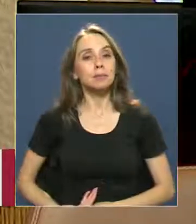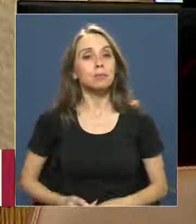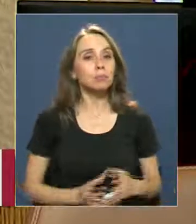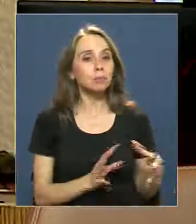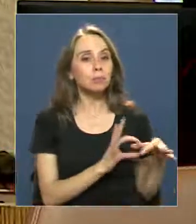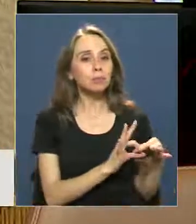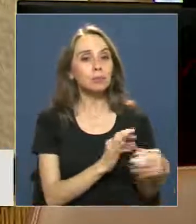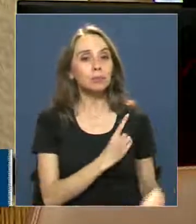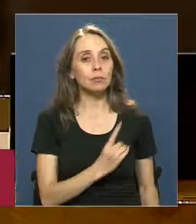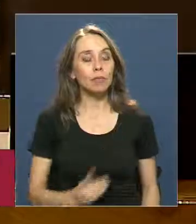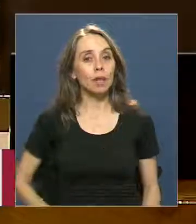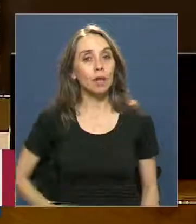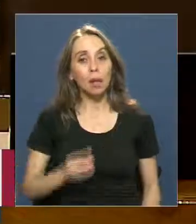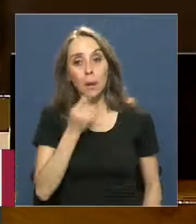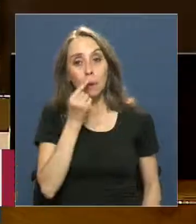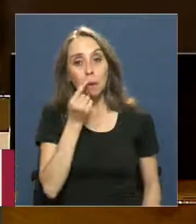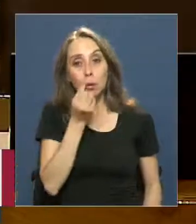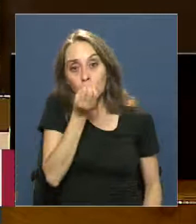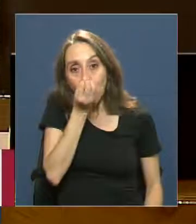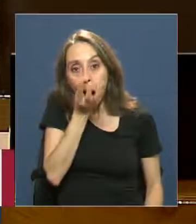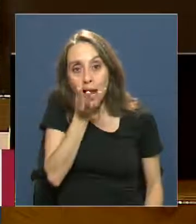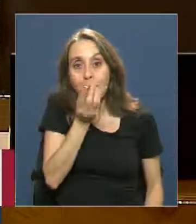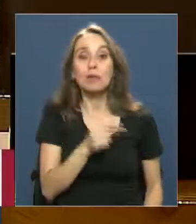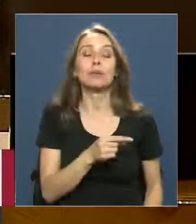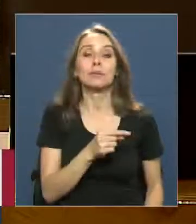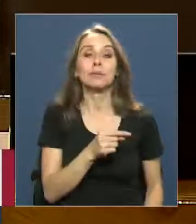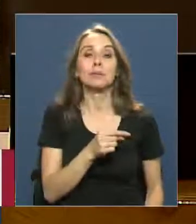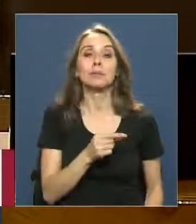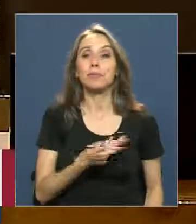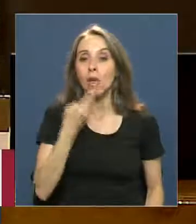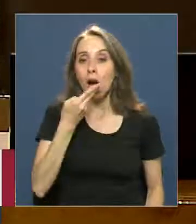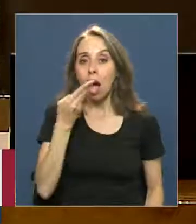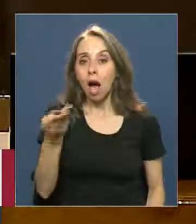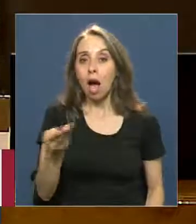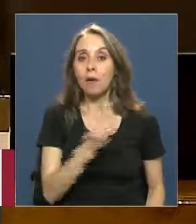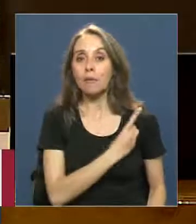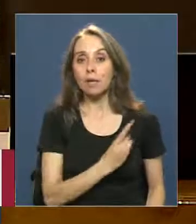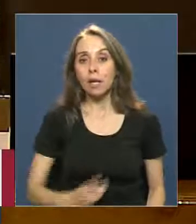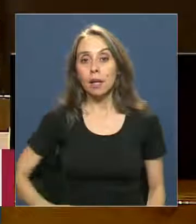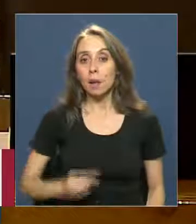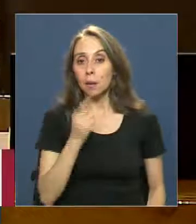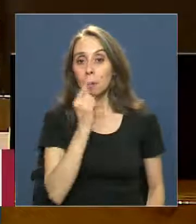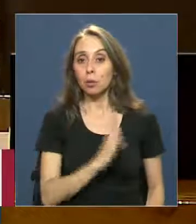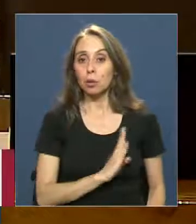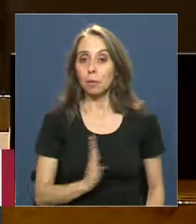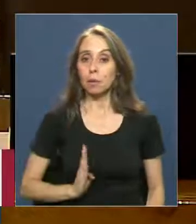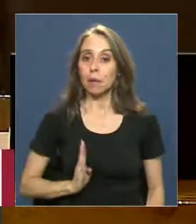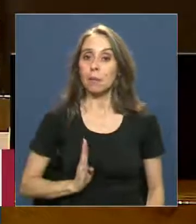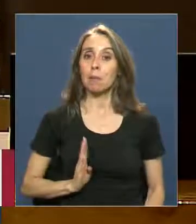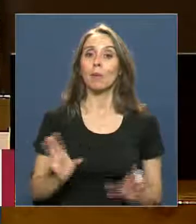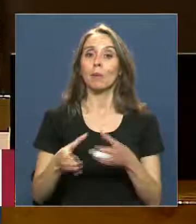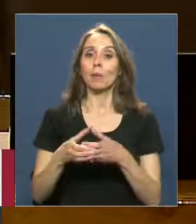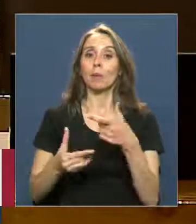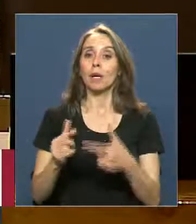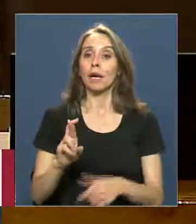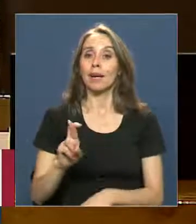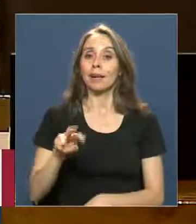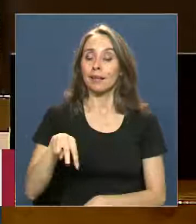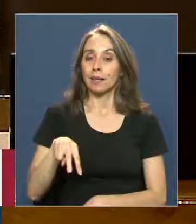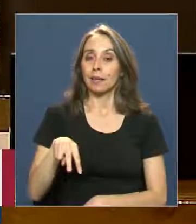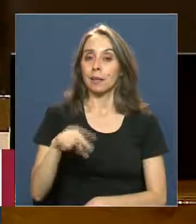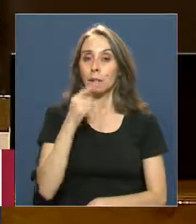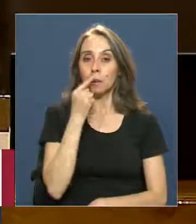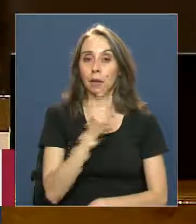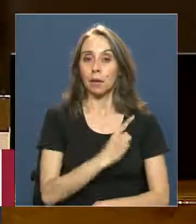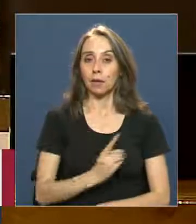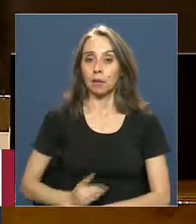gracias, diputado Florcita Alarcón. De inmediato corresponde hacer uso de la palabra al diputado integrante del Comité de Renovación Nacional, honorable diputado